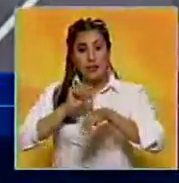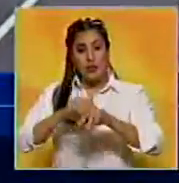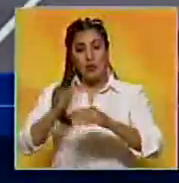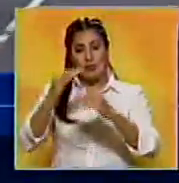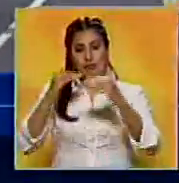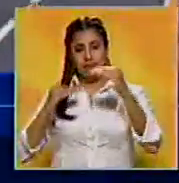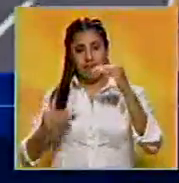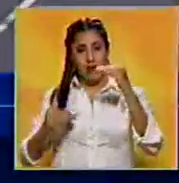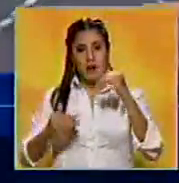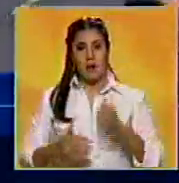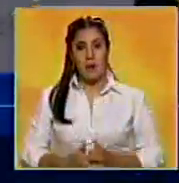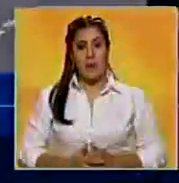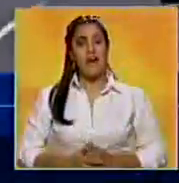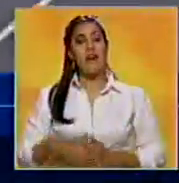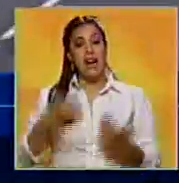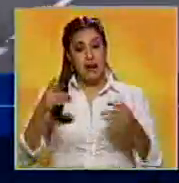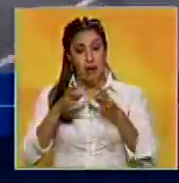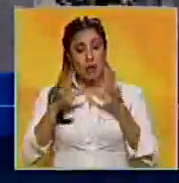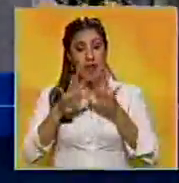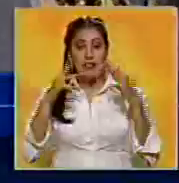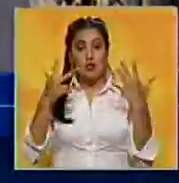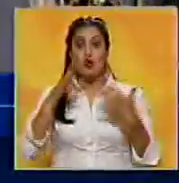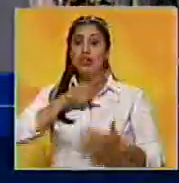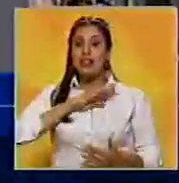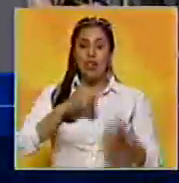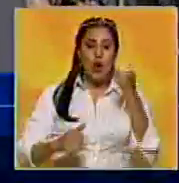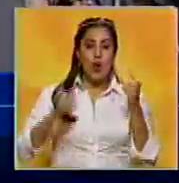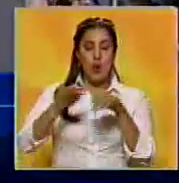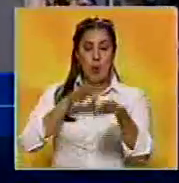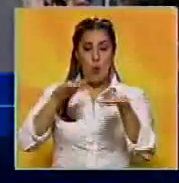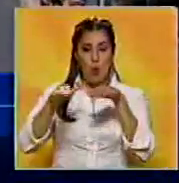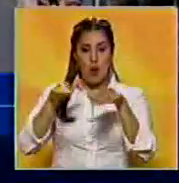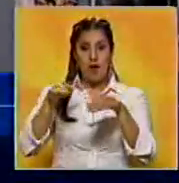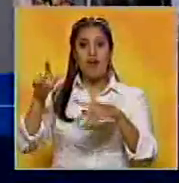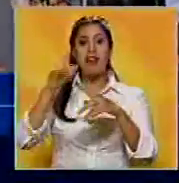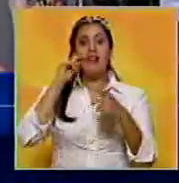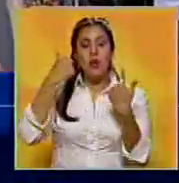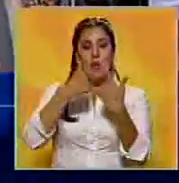por detrás de Roland. La etapa 18 se correrá este jueves